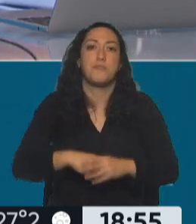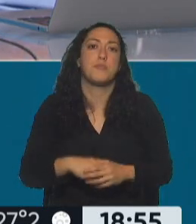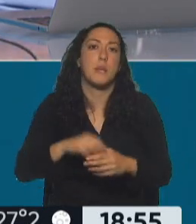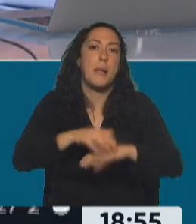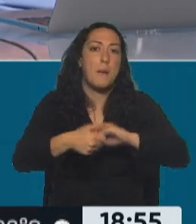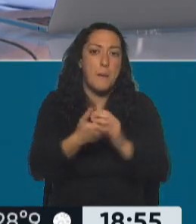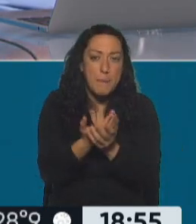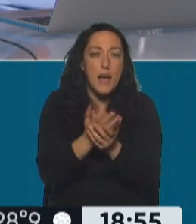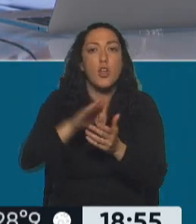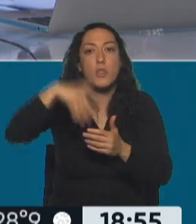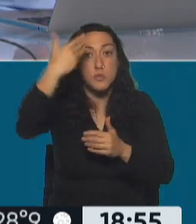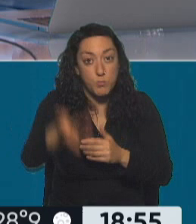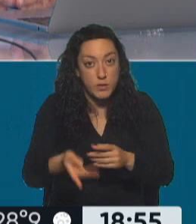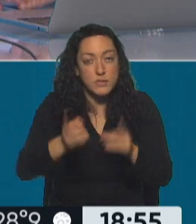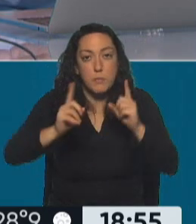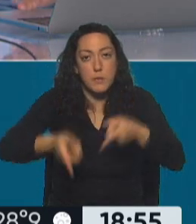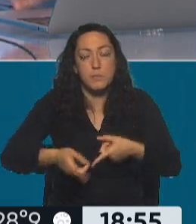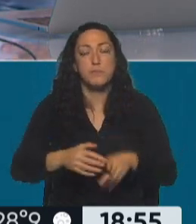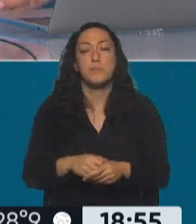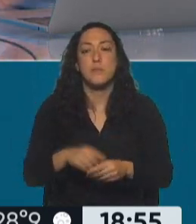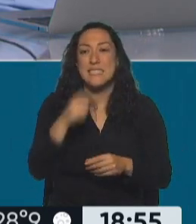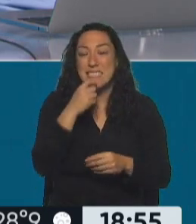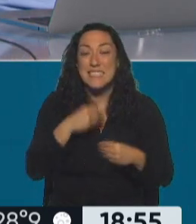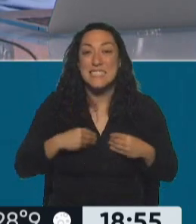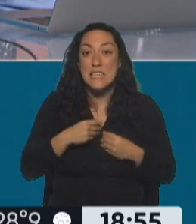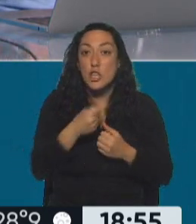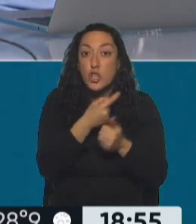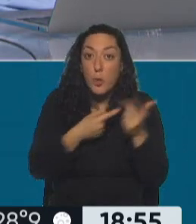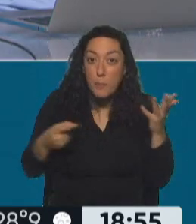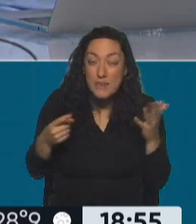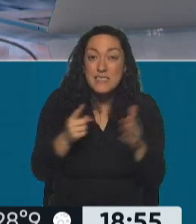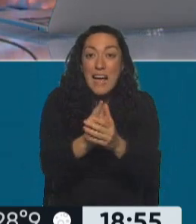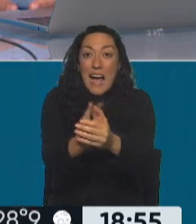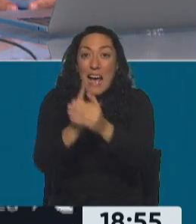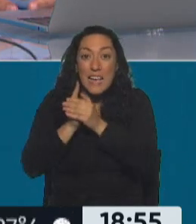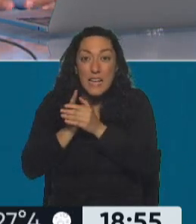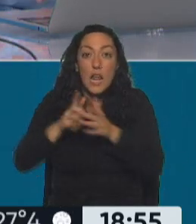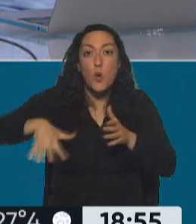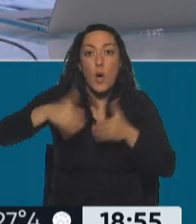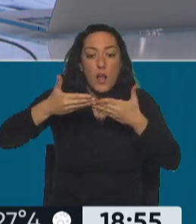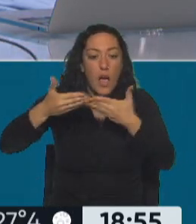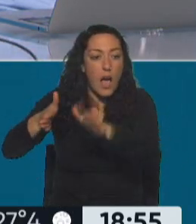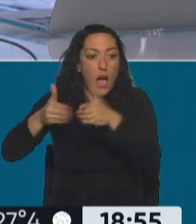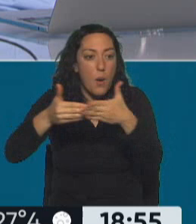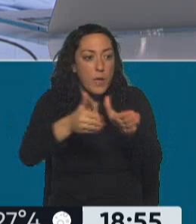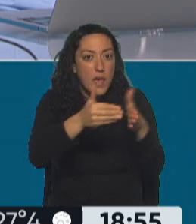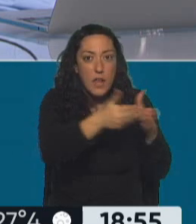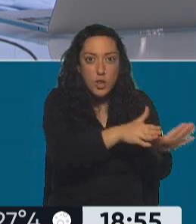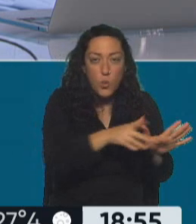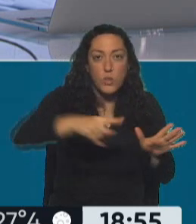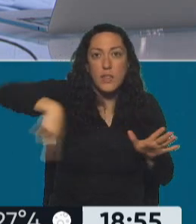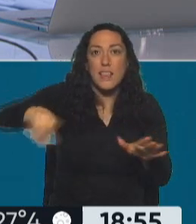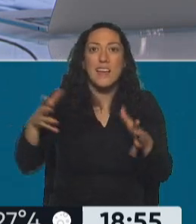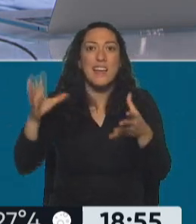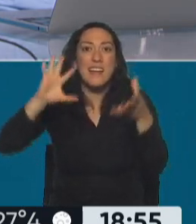manos después de estornudar. Si está con signos y síntomas, aíslese, ventilen los lugares. Aprovechen que ahora viene el tiempo